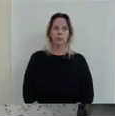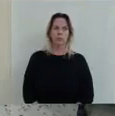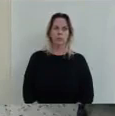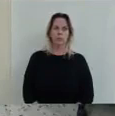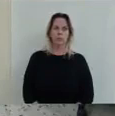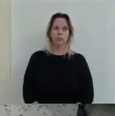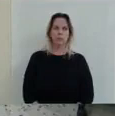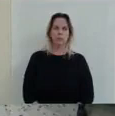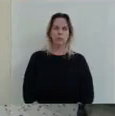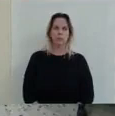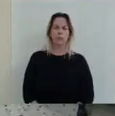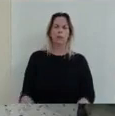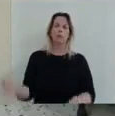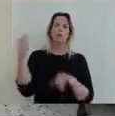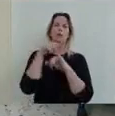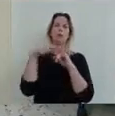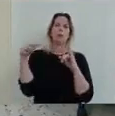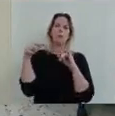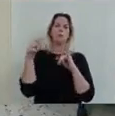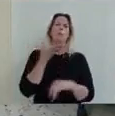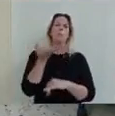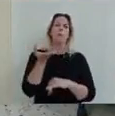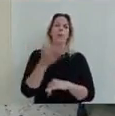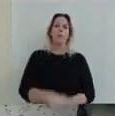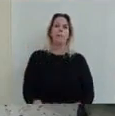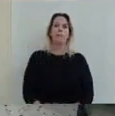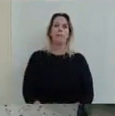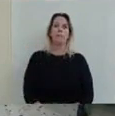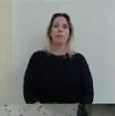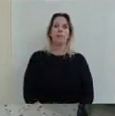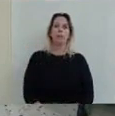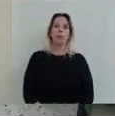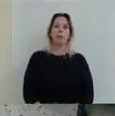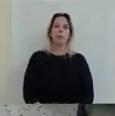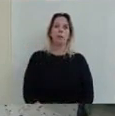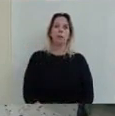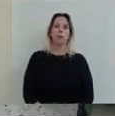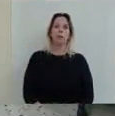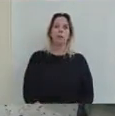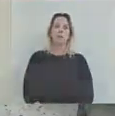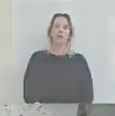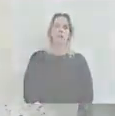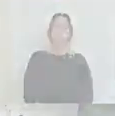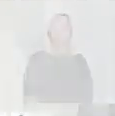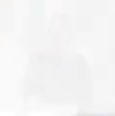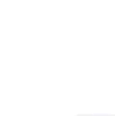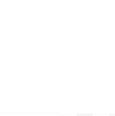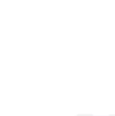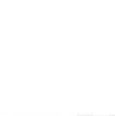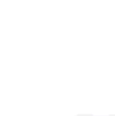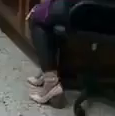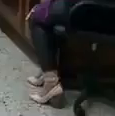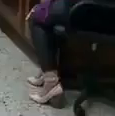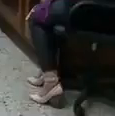Solicito un cuarto intermedio, señora Presidenta. Pongo a consideración la moción de la concejal Moreira, aprobado por unanimidad.